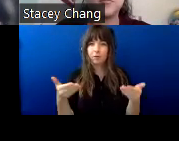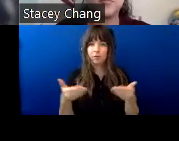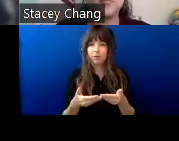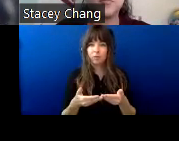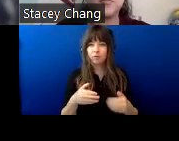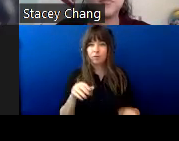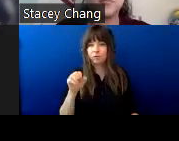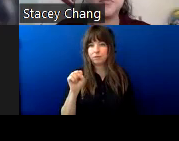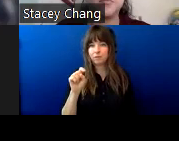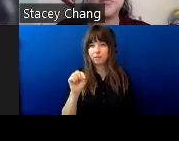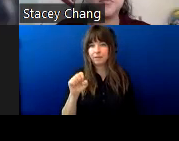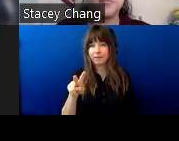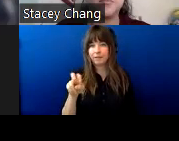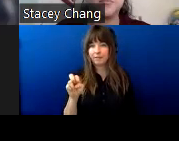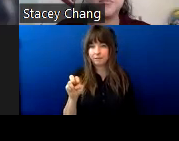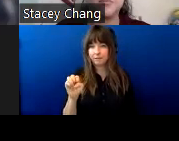presentar a Steve.